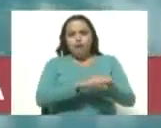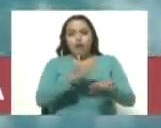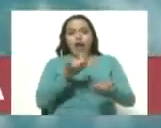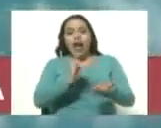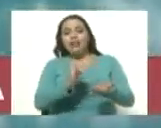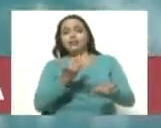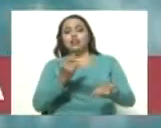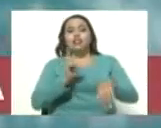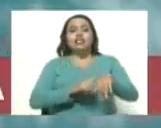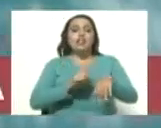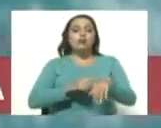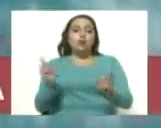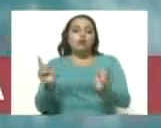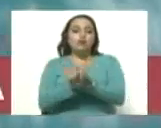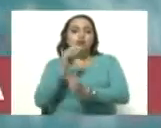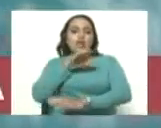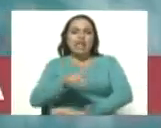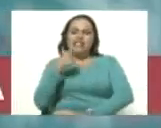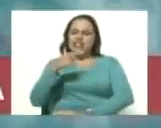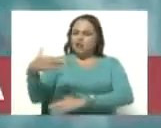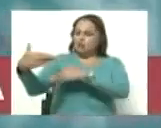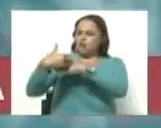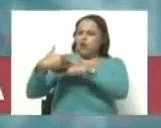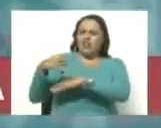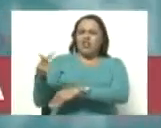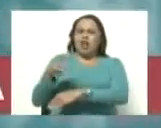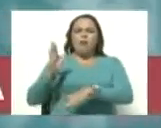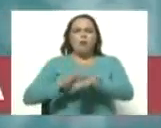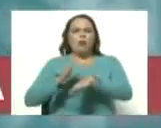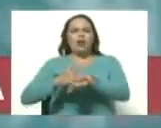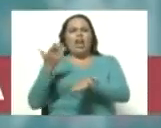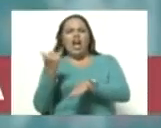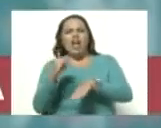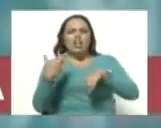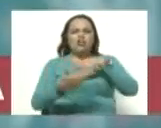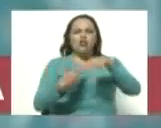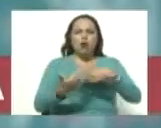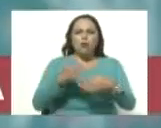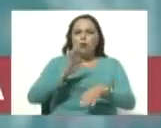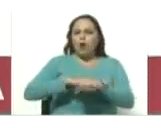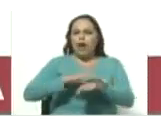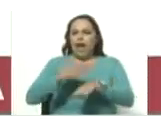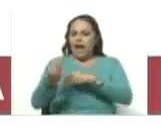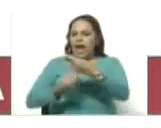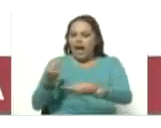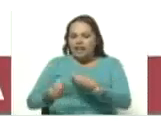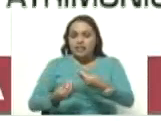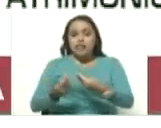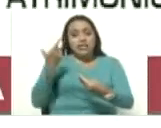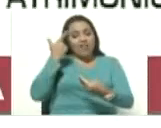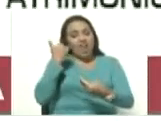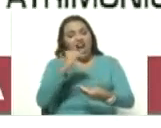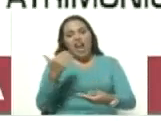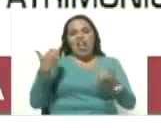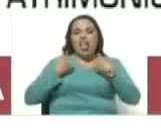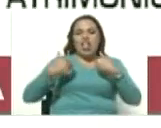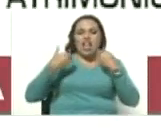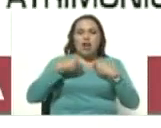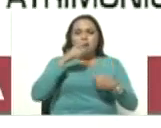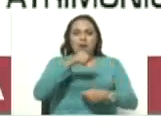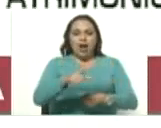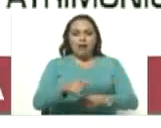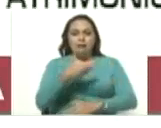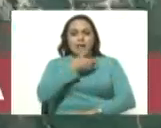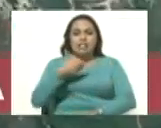de nuestra historia en las que muchos criticaban a venezuela porque están en revolución porque hacen lo que hacen a pesar de que la están pasando tan mal porque nicolás